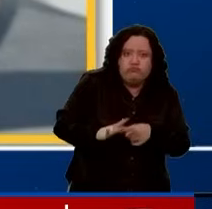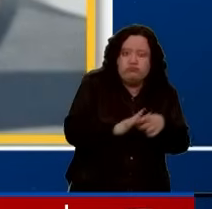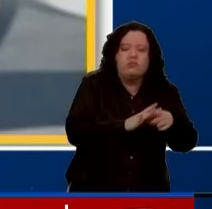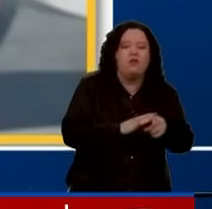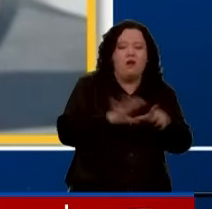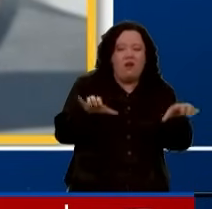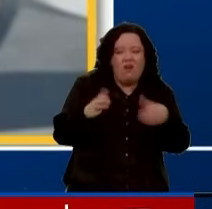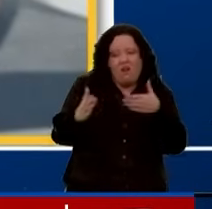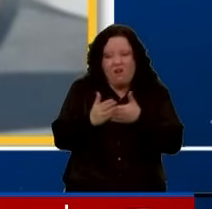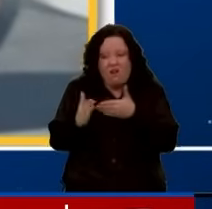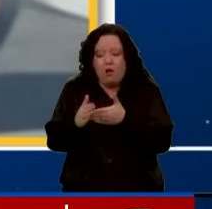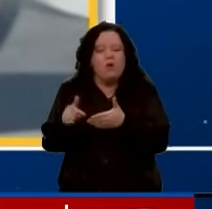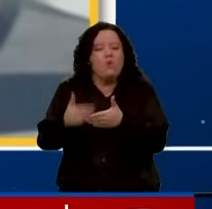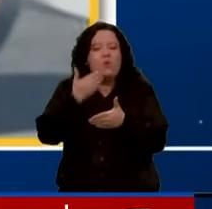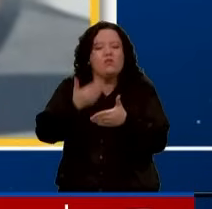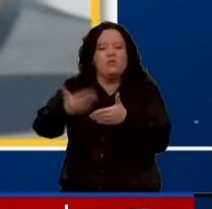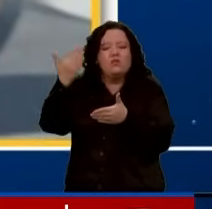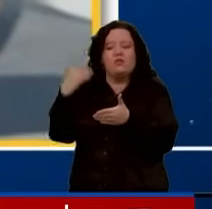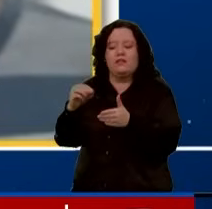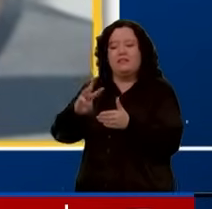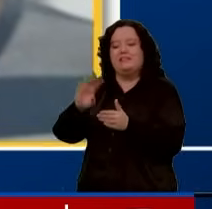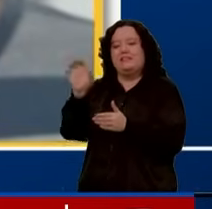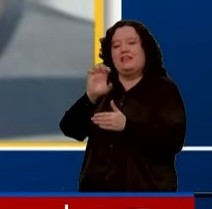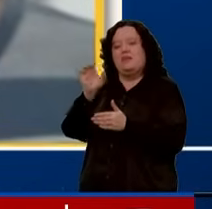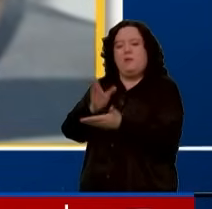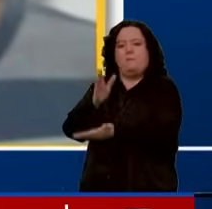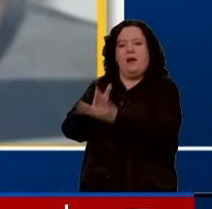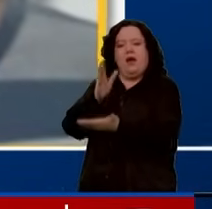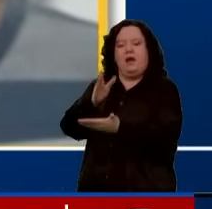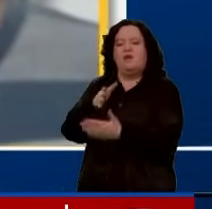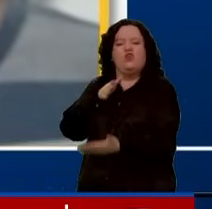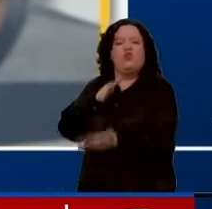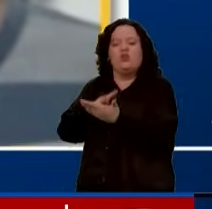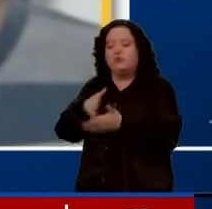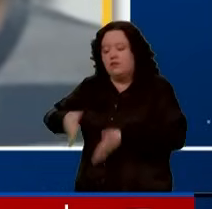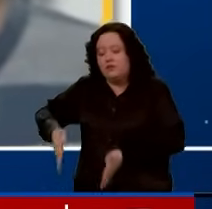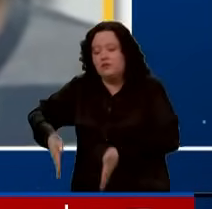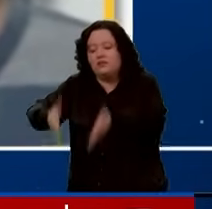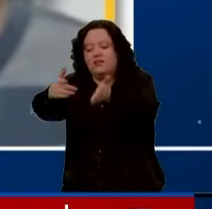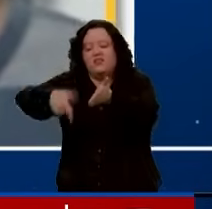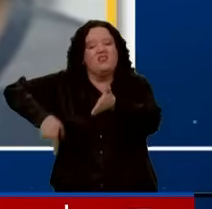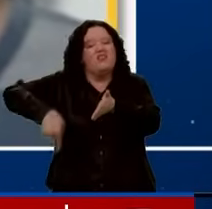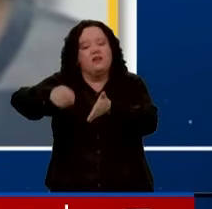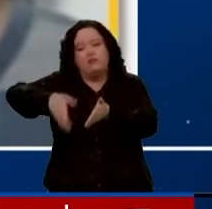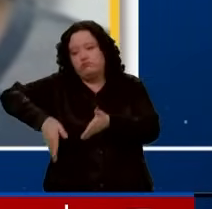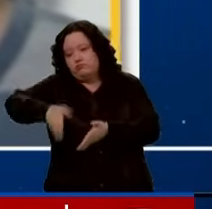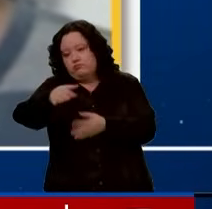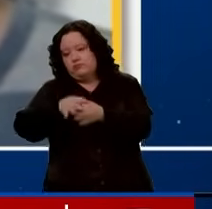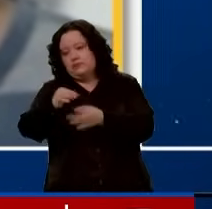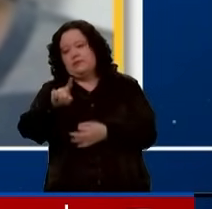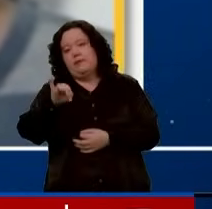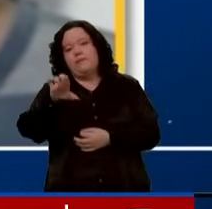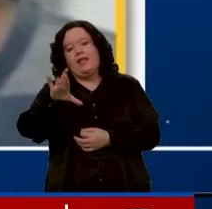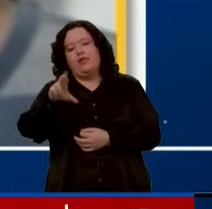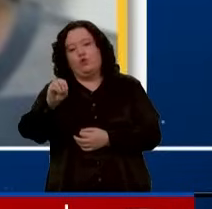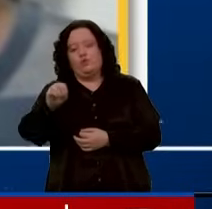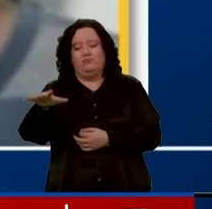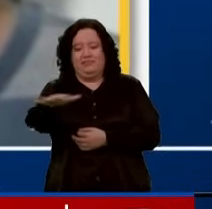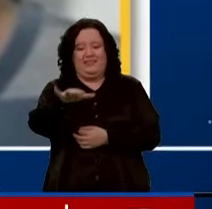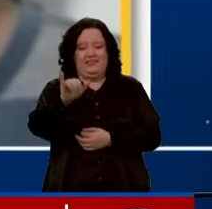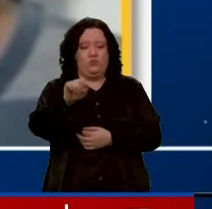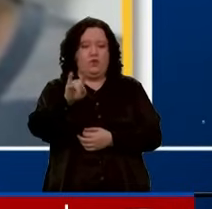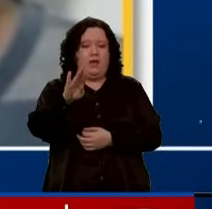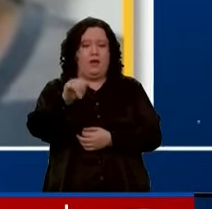terroristas acaecidos el pasado 3 de enero sobre la vía que conduce al municipio de San Pedro Urabá a las